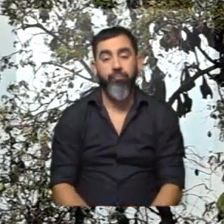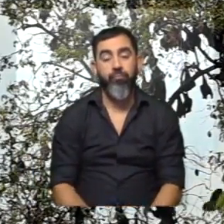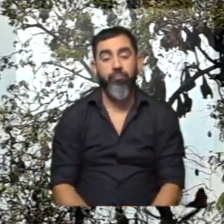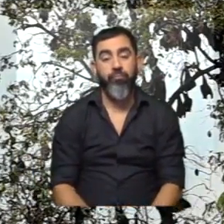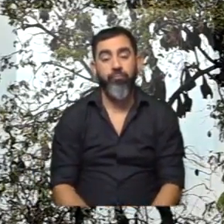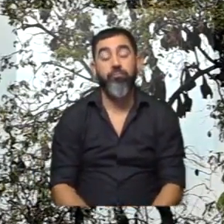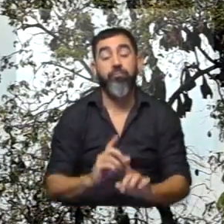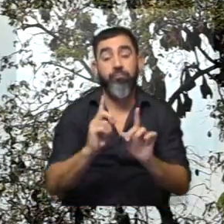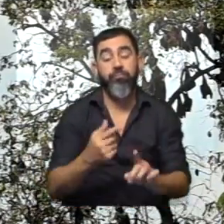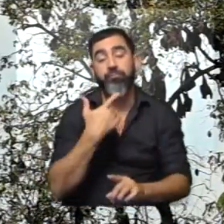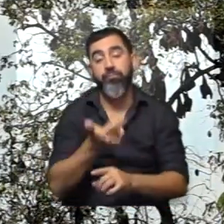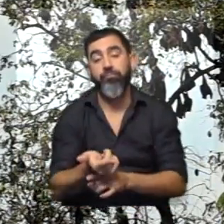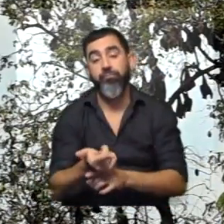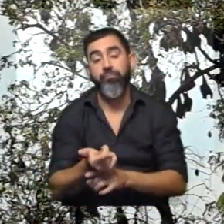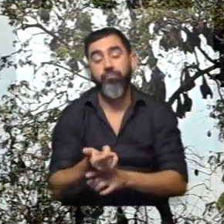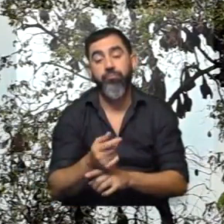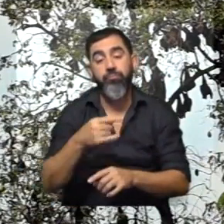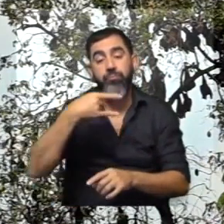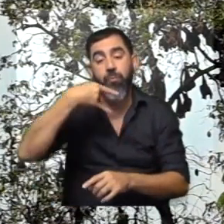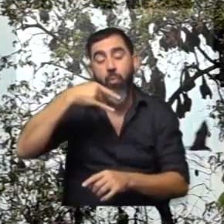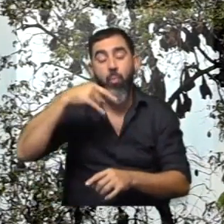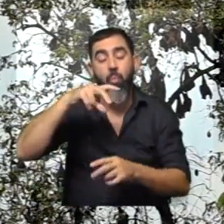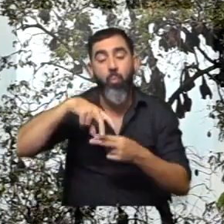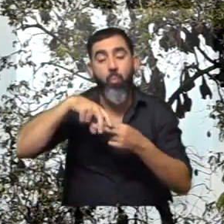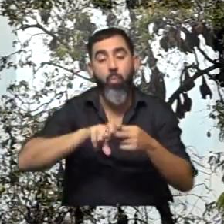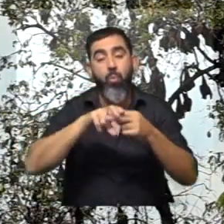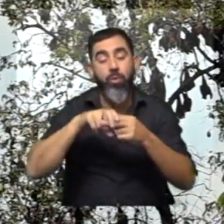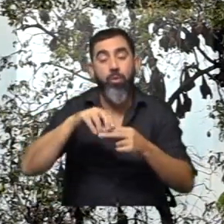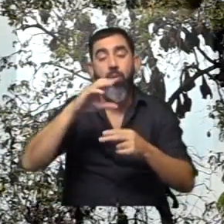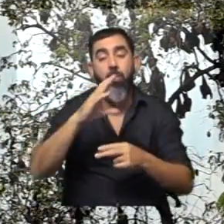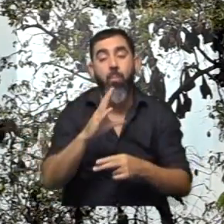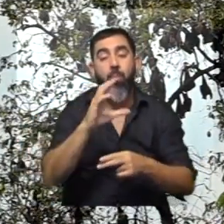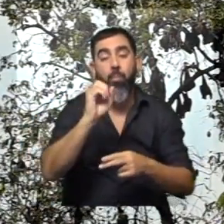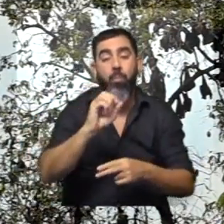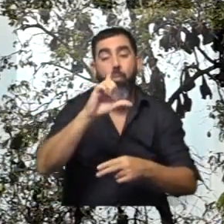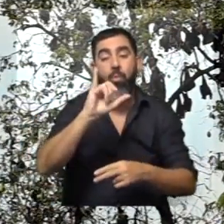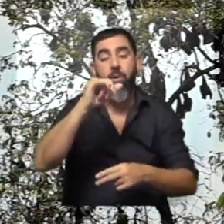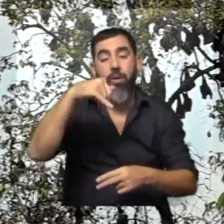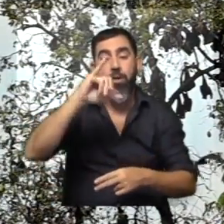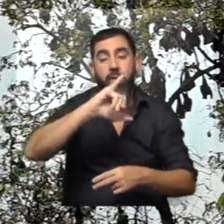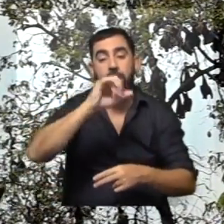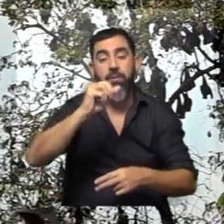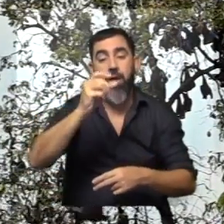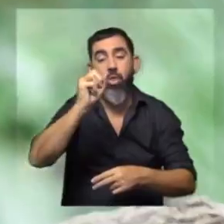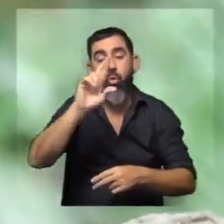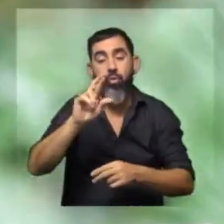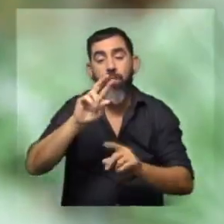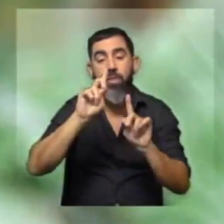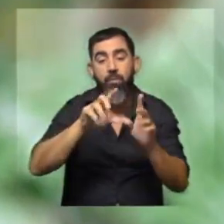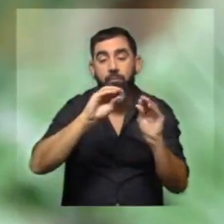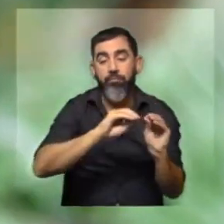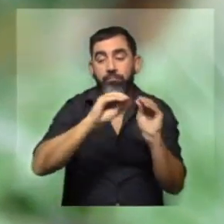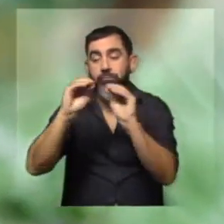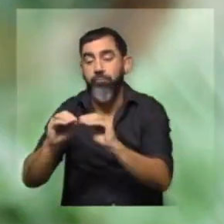Otro ejemplo puede ser murciélagos polinizadores que van a tener que migrar o moverse siguiendo la floración de